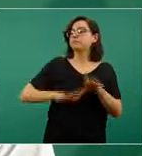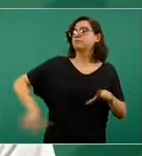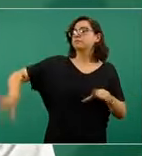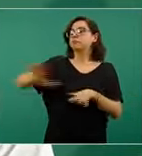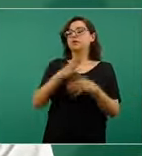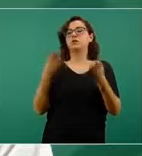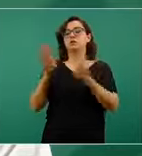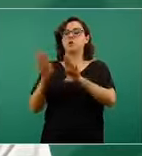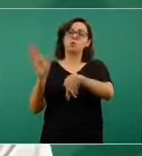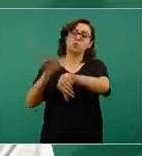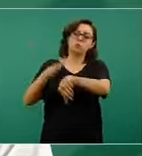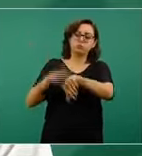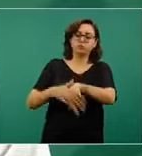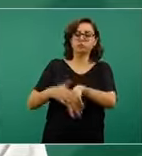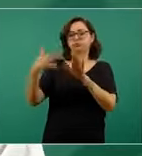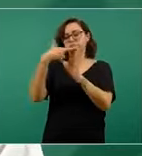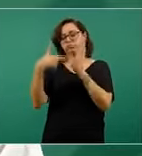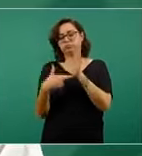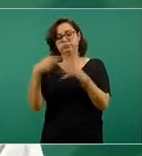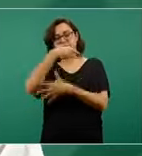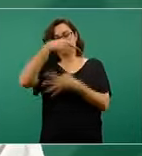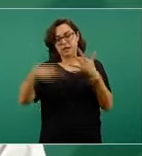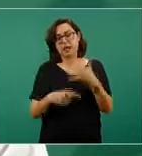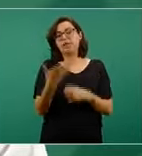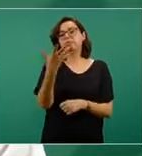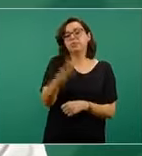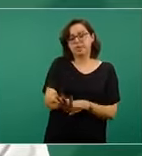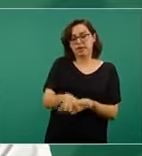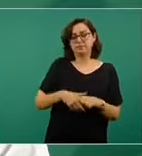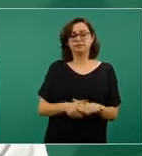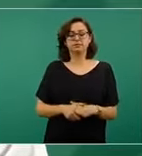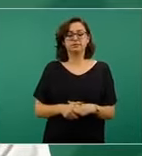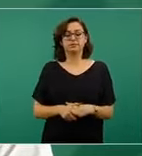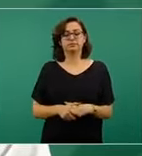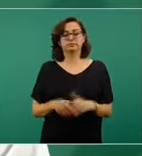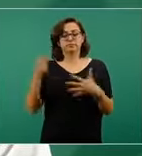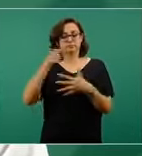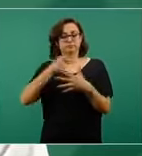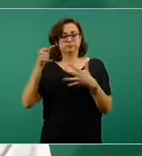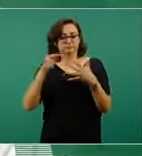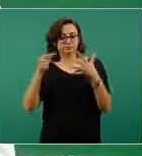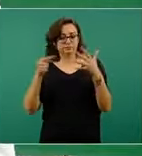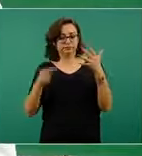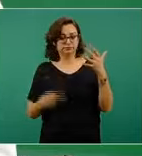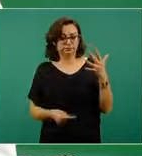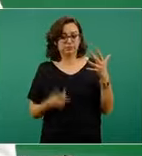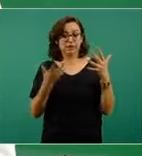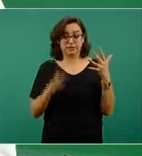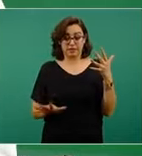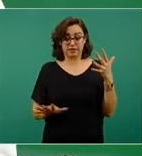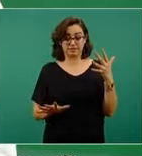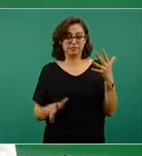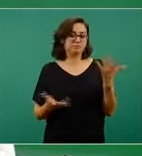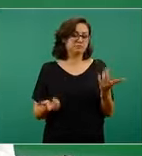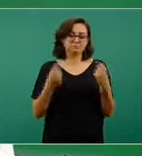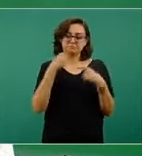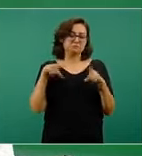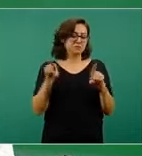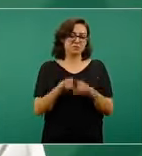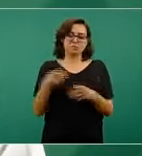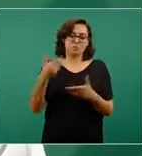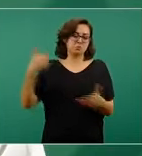extracto fácil, lo ponemos en 10 recomendaciones específicas. Muchas de ellas provienen, obviamente, de las recomendaciones